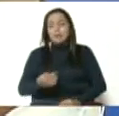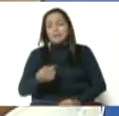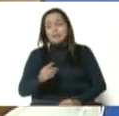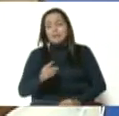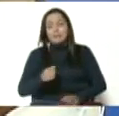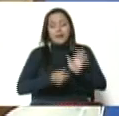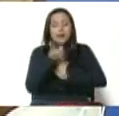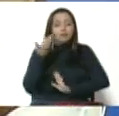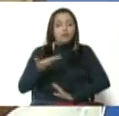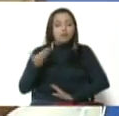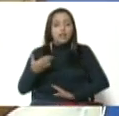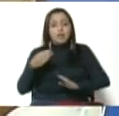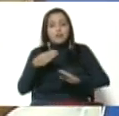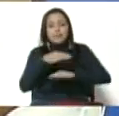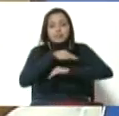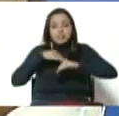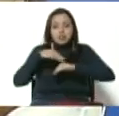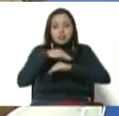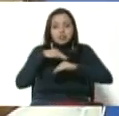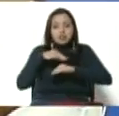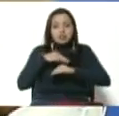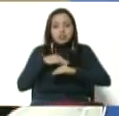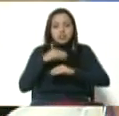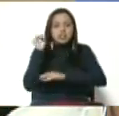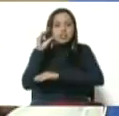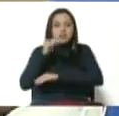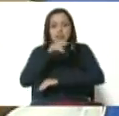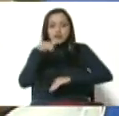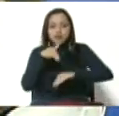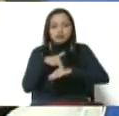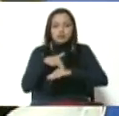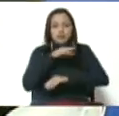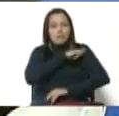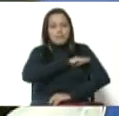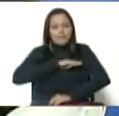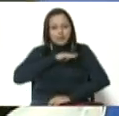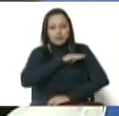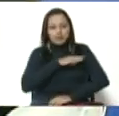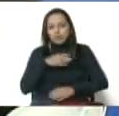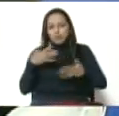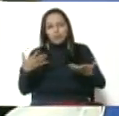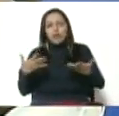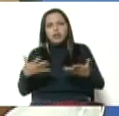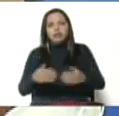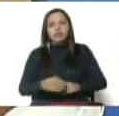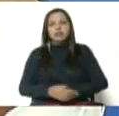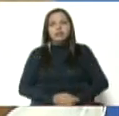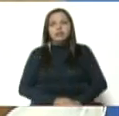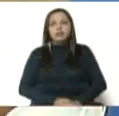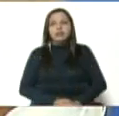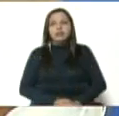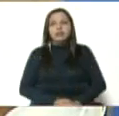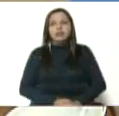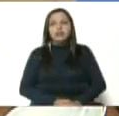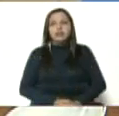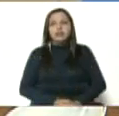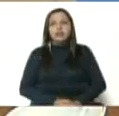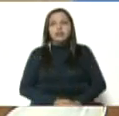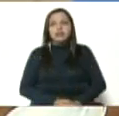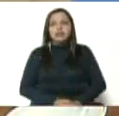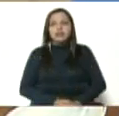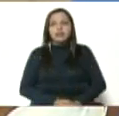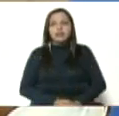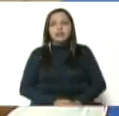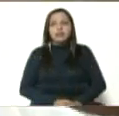Nacional es la recuperación, el rescate de las funciones que le son inherentes, mi constitución, de las funciones que le son